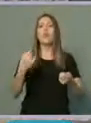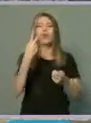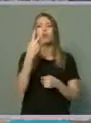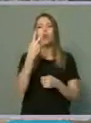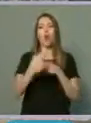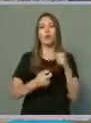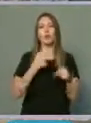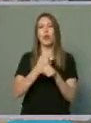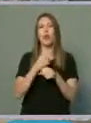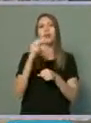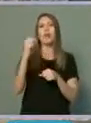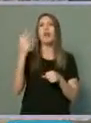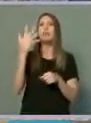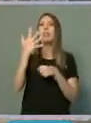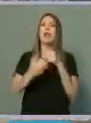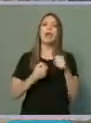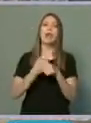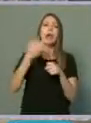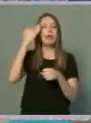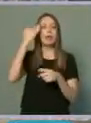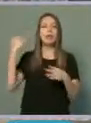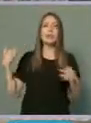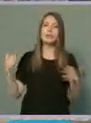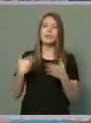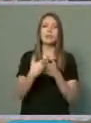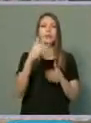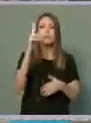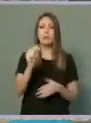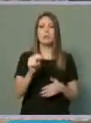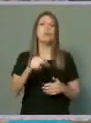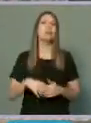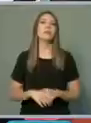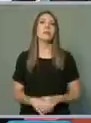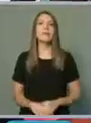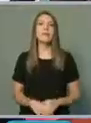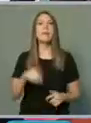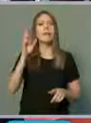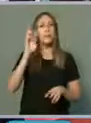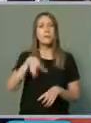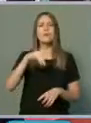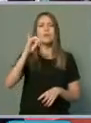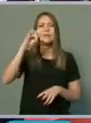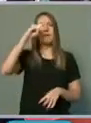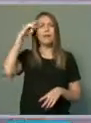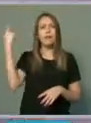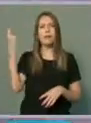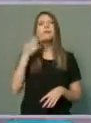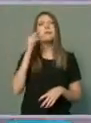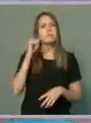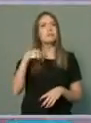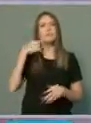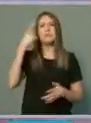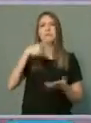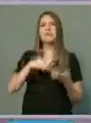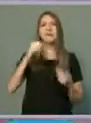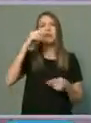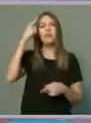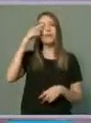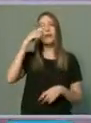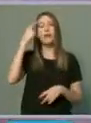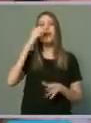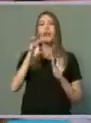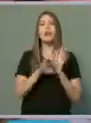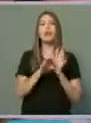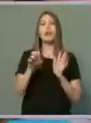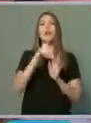sea, es fácil adquirir la nacionalización mexicana, es relativamente fácil. Si vienes de un país de Latinoamérica o de